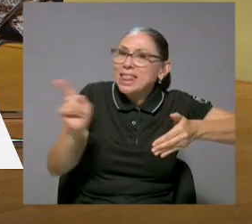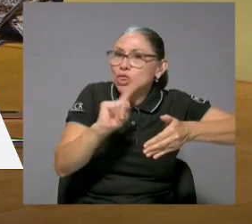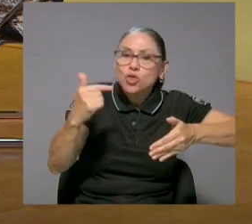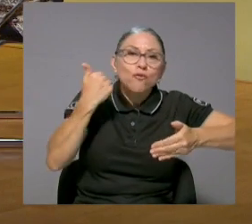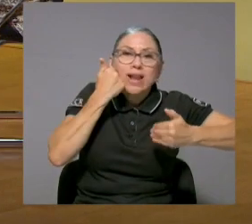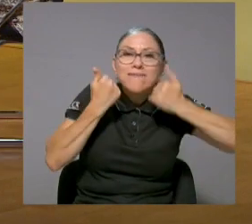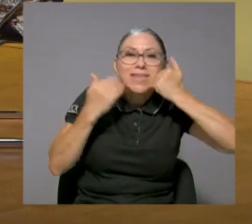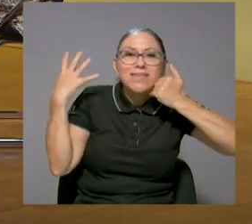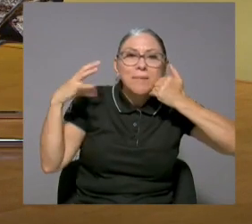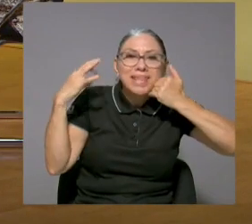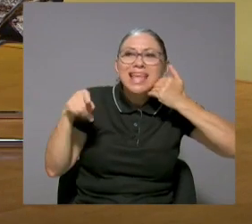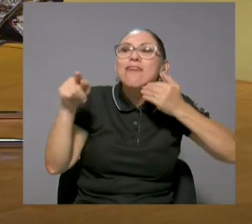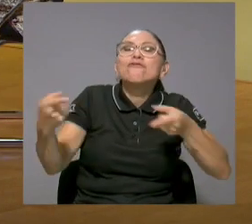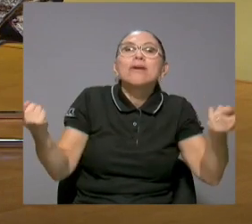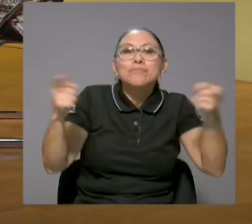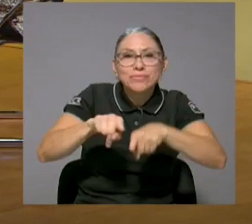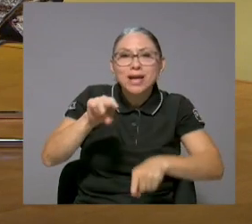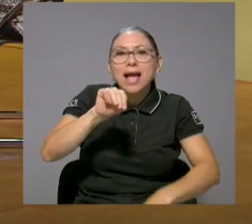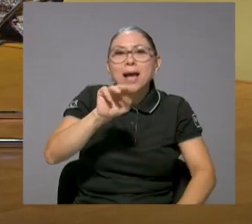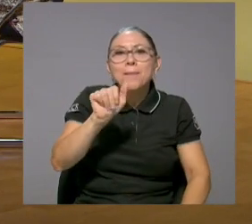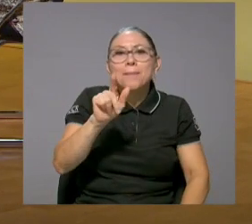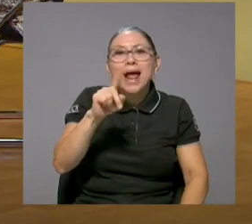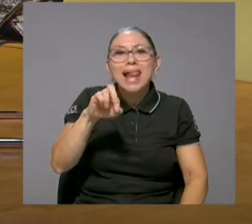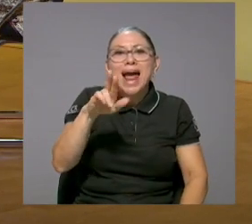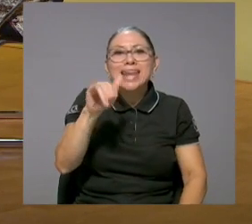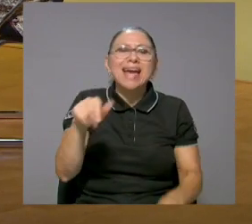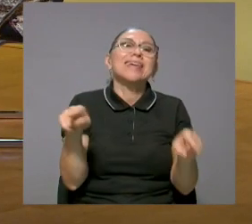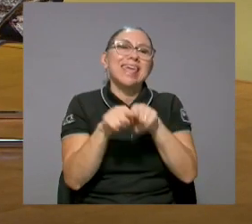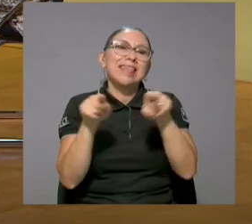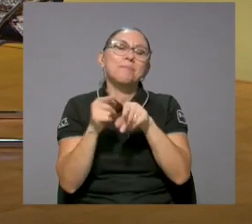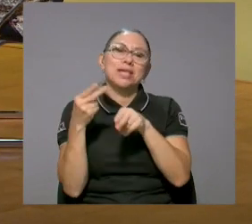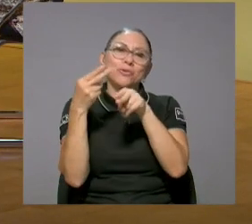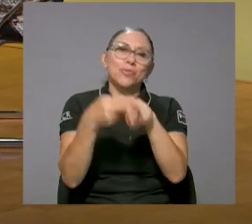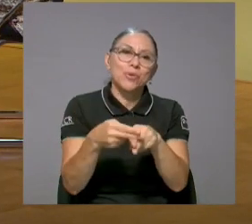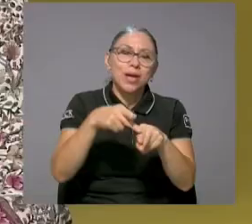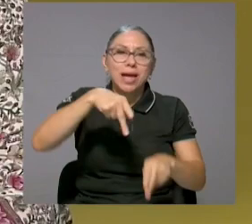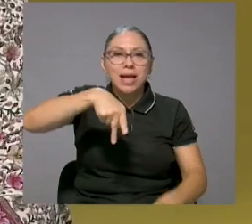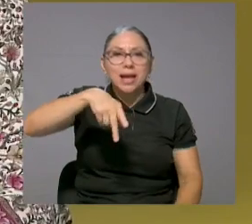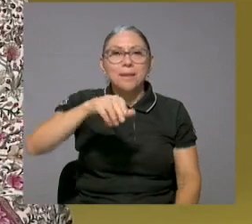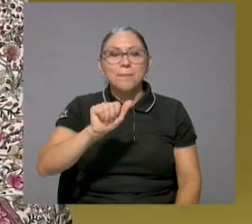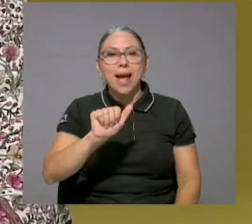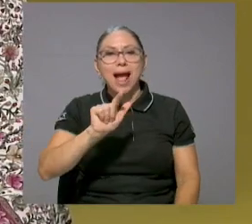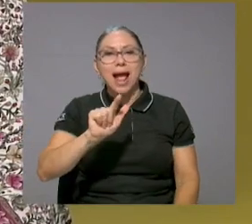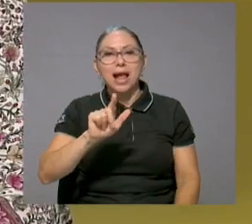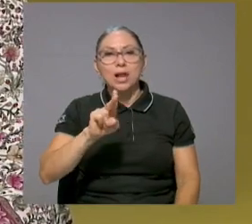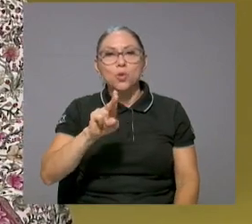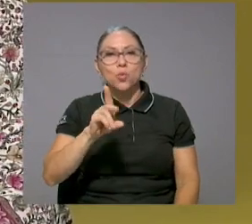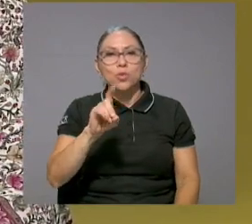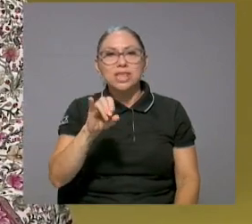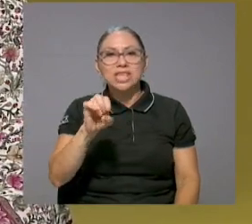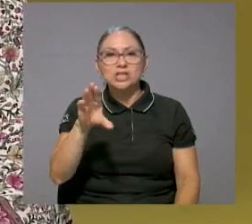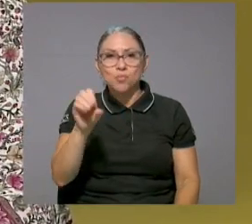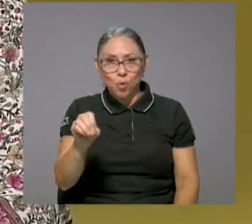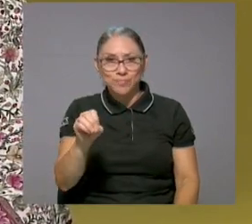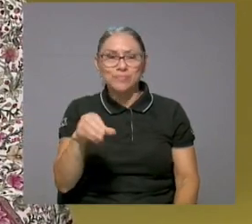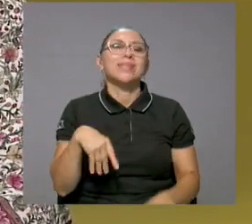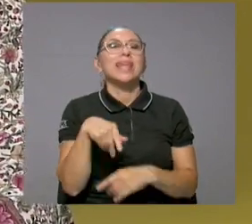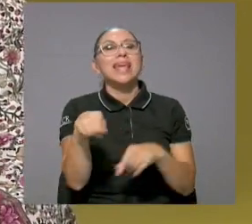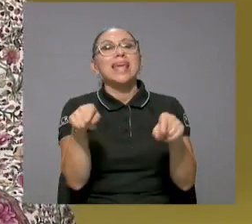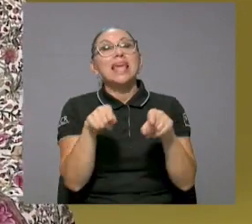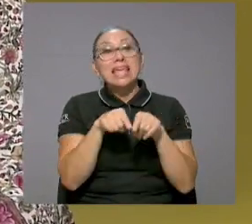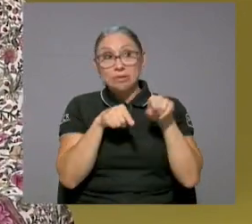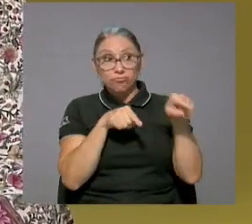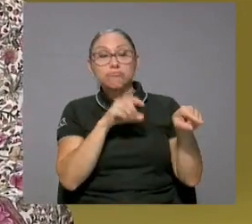amarilla, sino la malaria, que también se conoce como paludismo. Es una forma de decirle. Y lo otro que es muy importante es que la